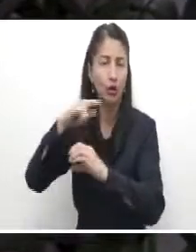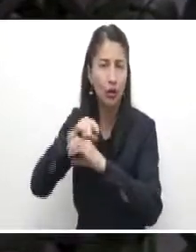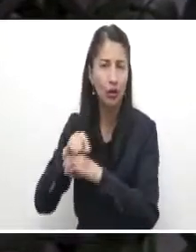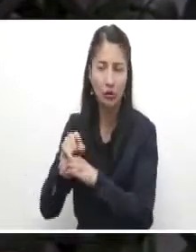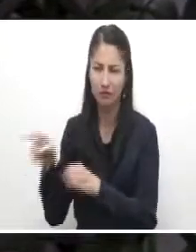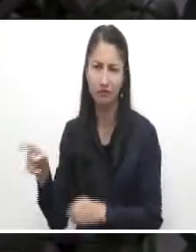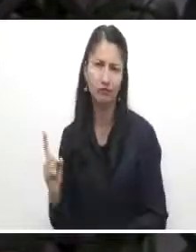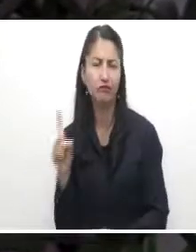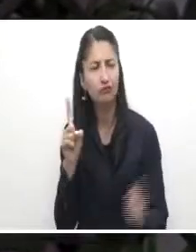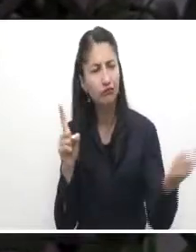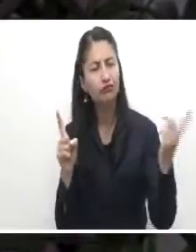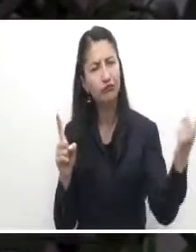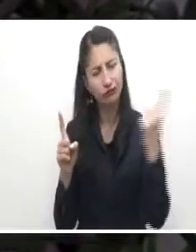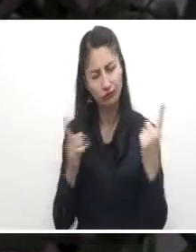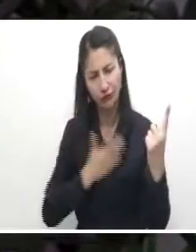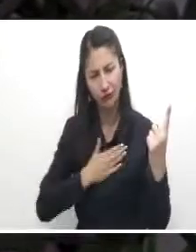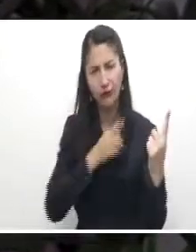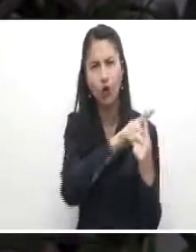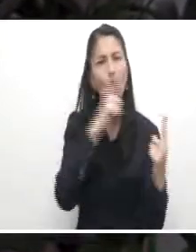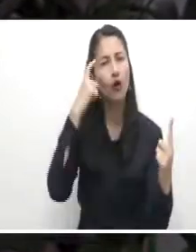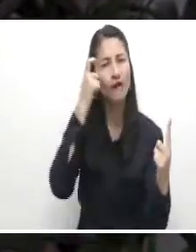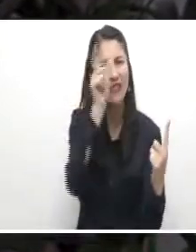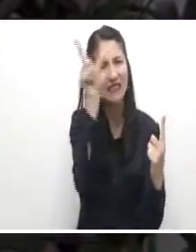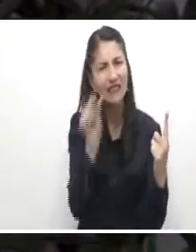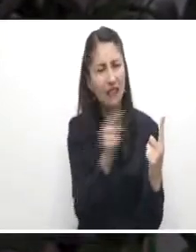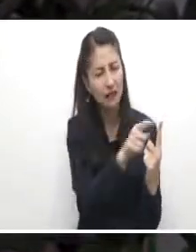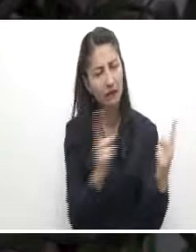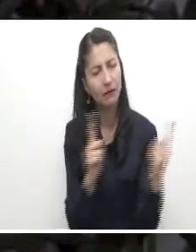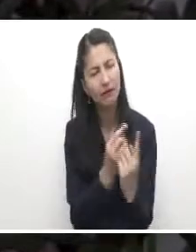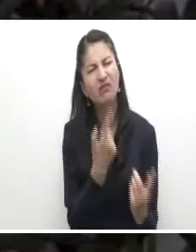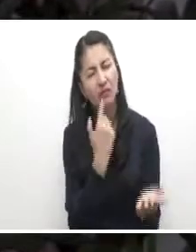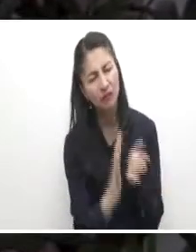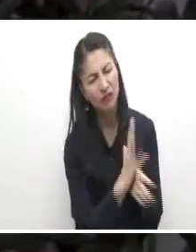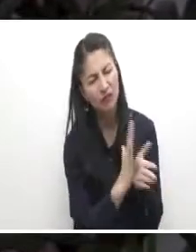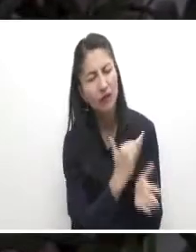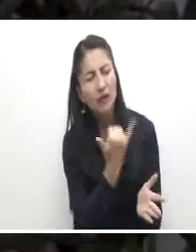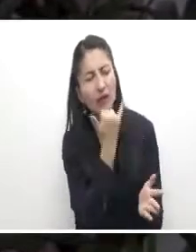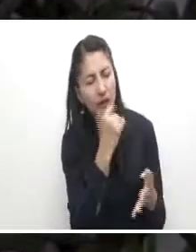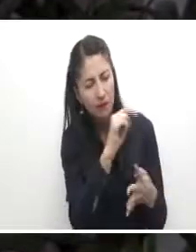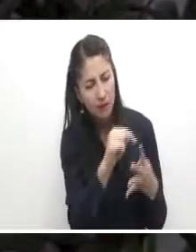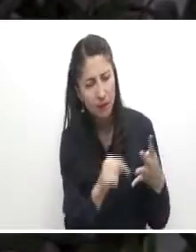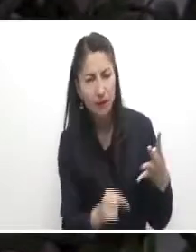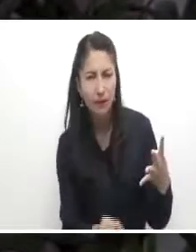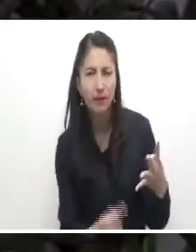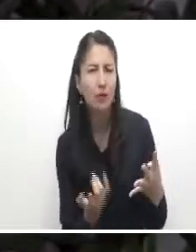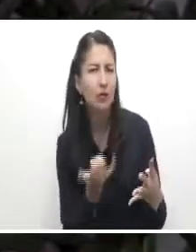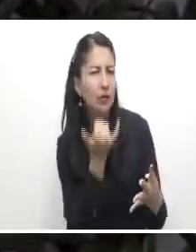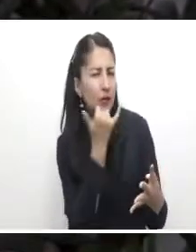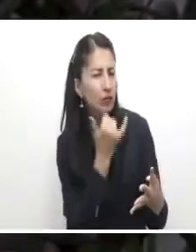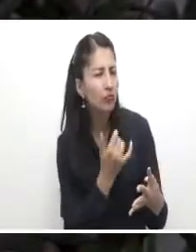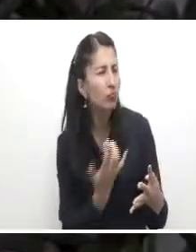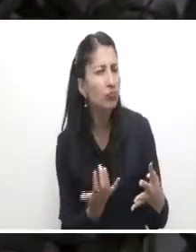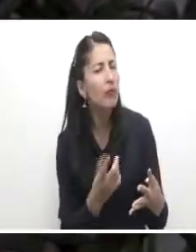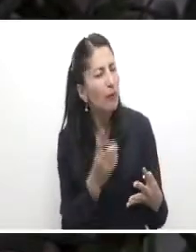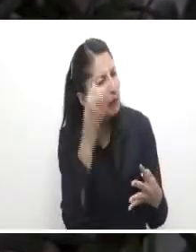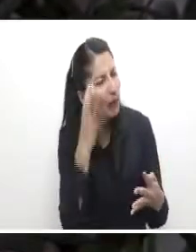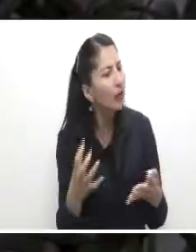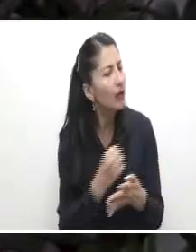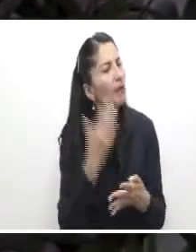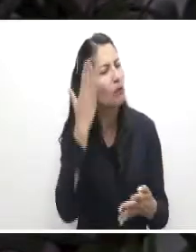gobernador del departamento del césar le informe unos puntos que permiten o que permitan concluir